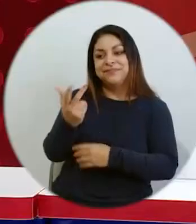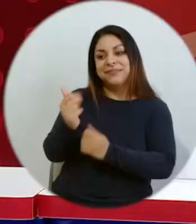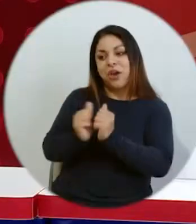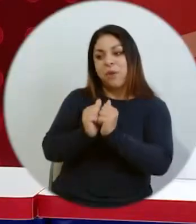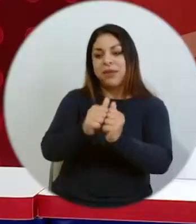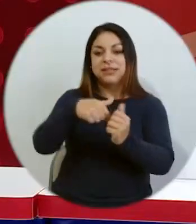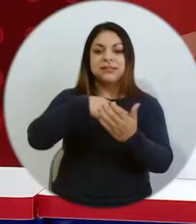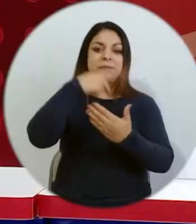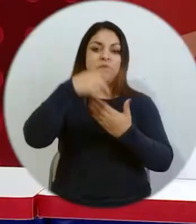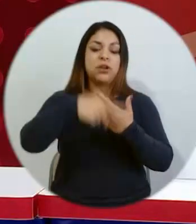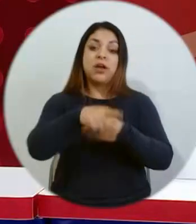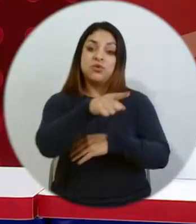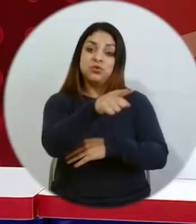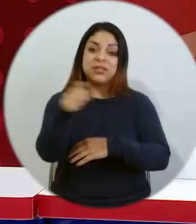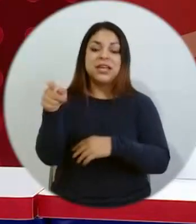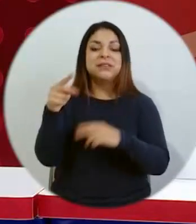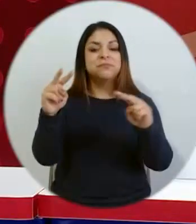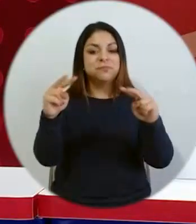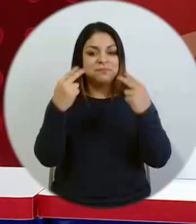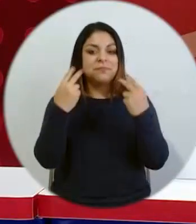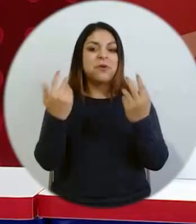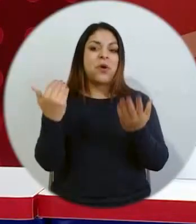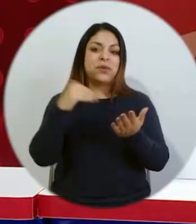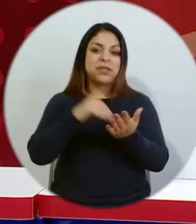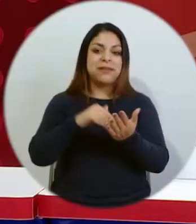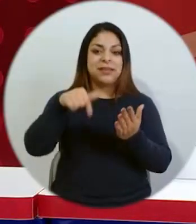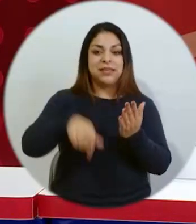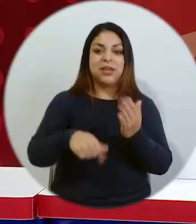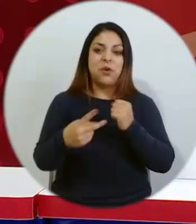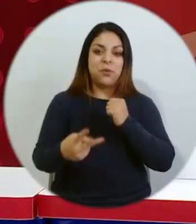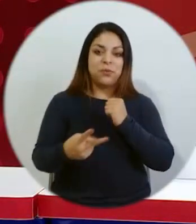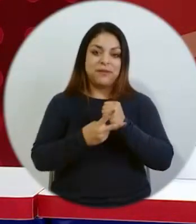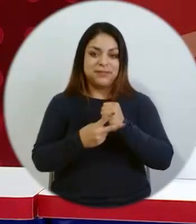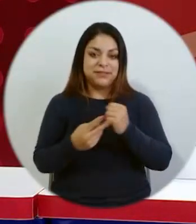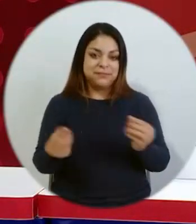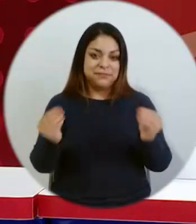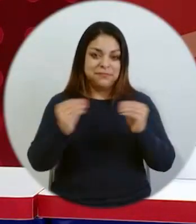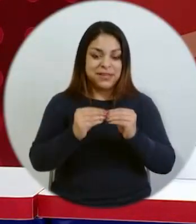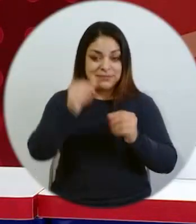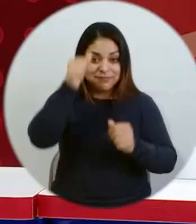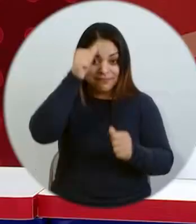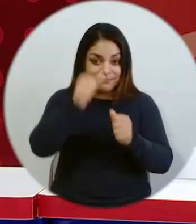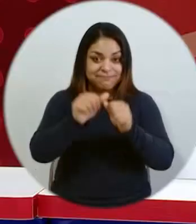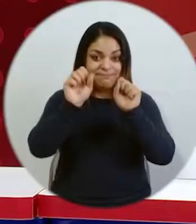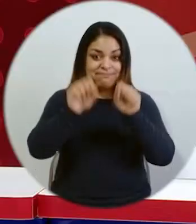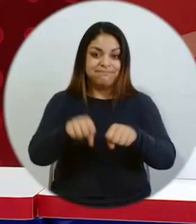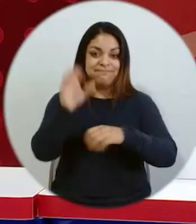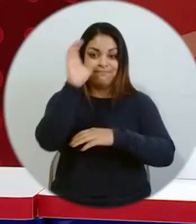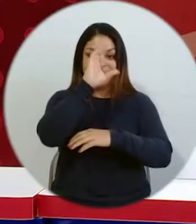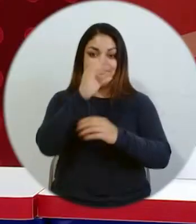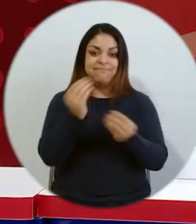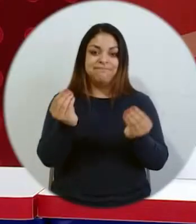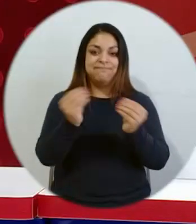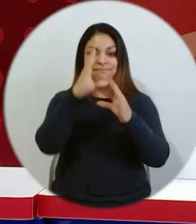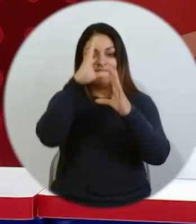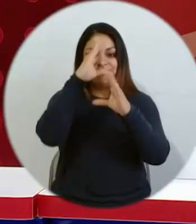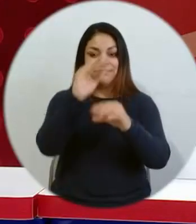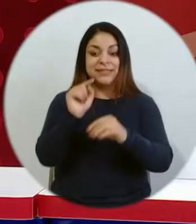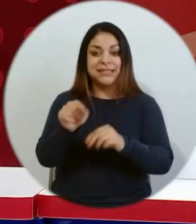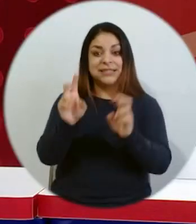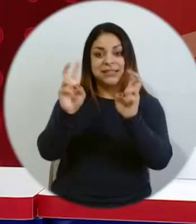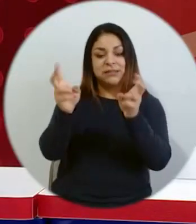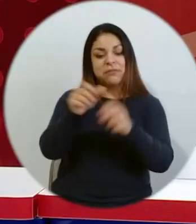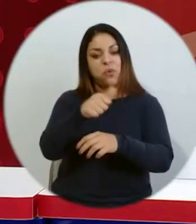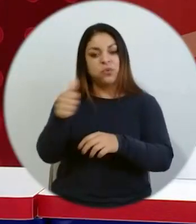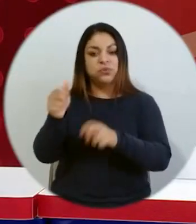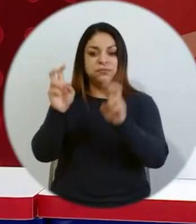por acompañarnos en este programa y a ustedes por estar con nosotros aquí una vez más. Les recuerdo que puede buscar más información sobre este y